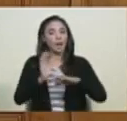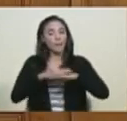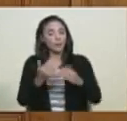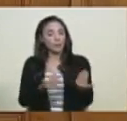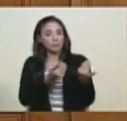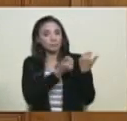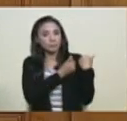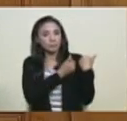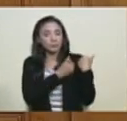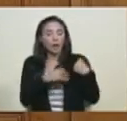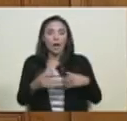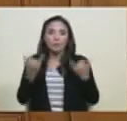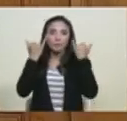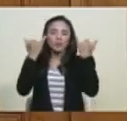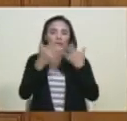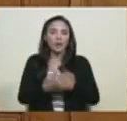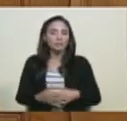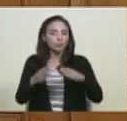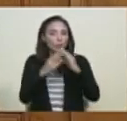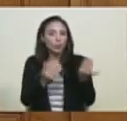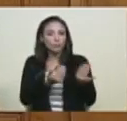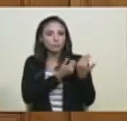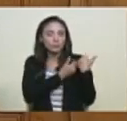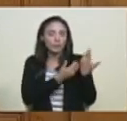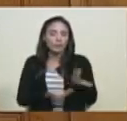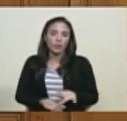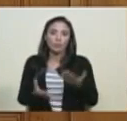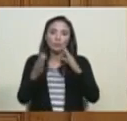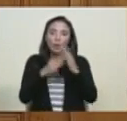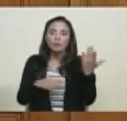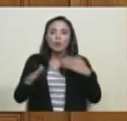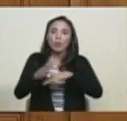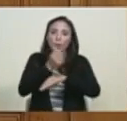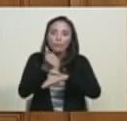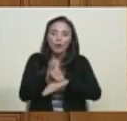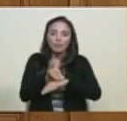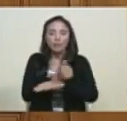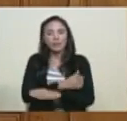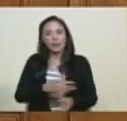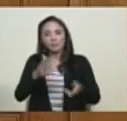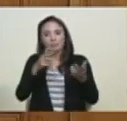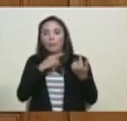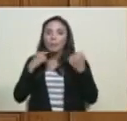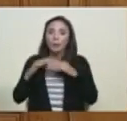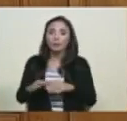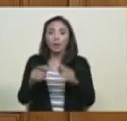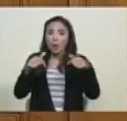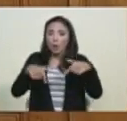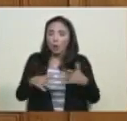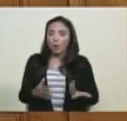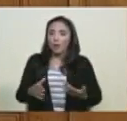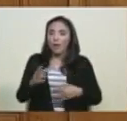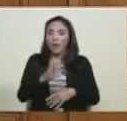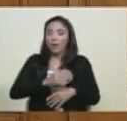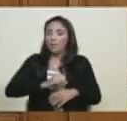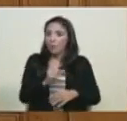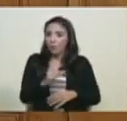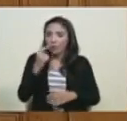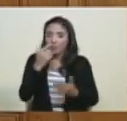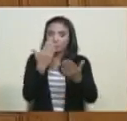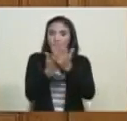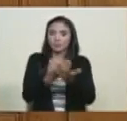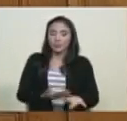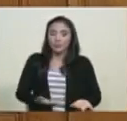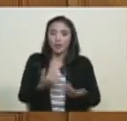la autoría política directa del atentado. Y hoy estuvo en Bogotá, al frente